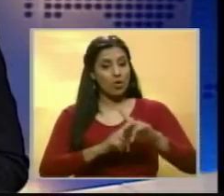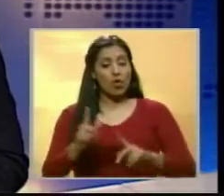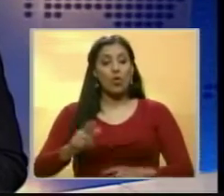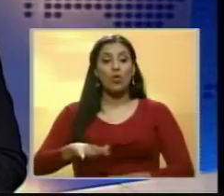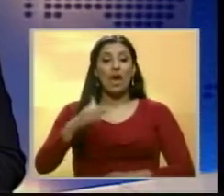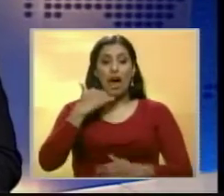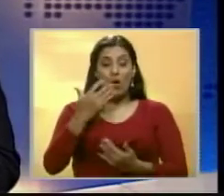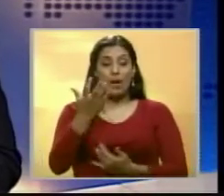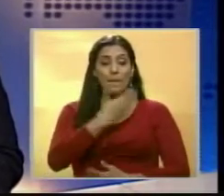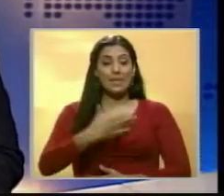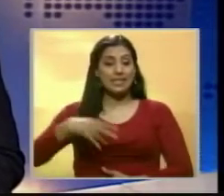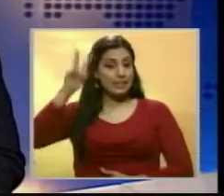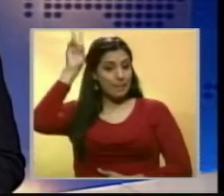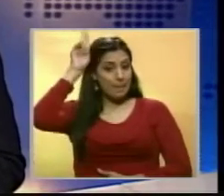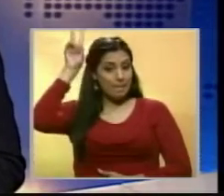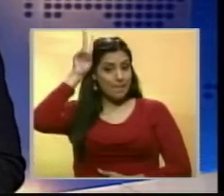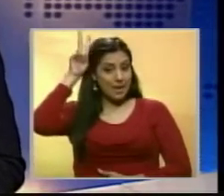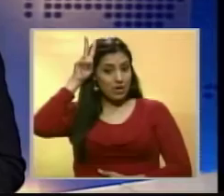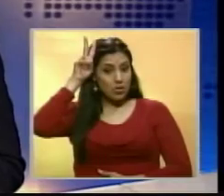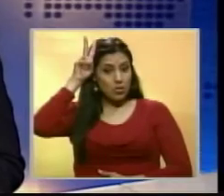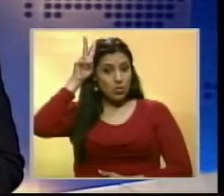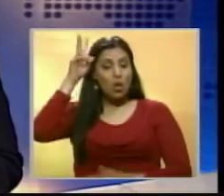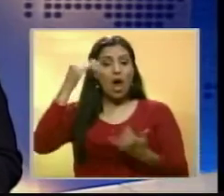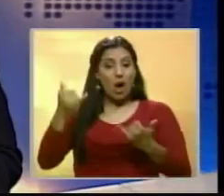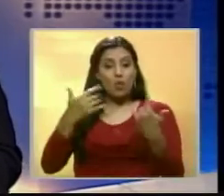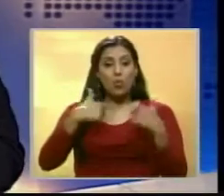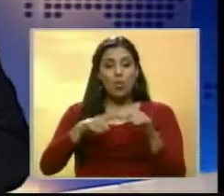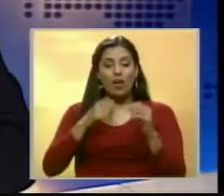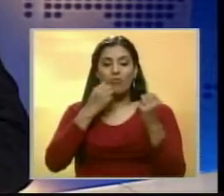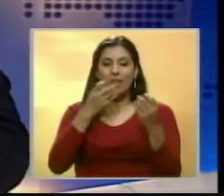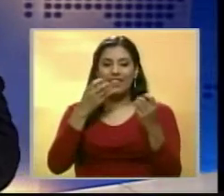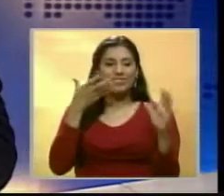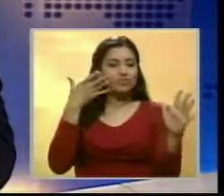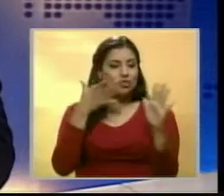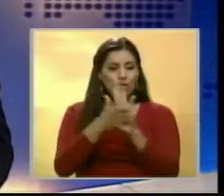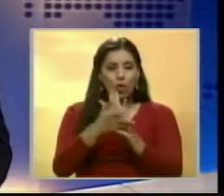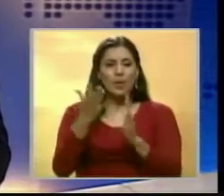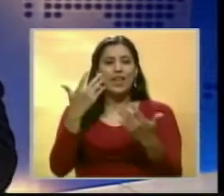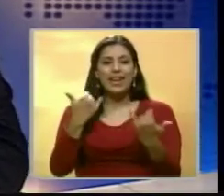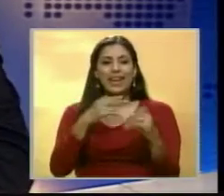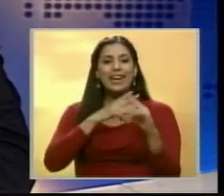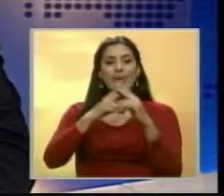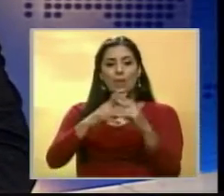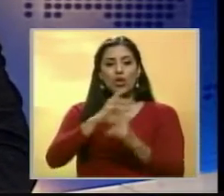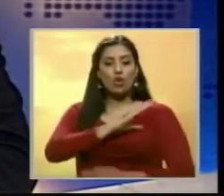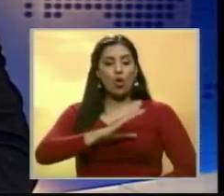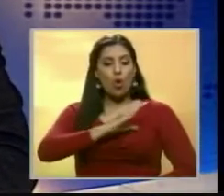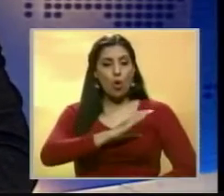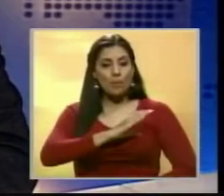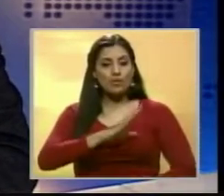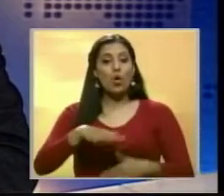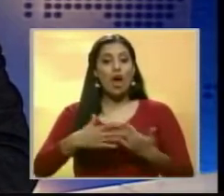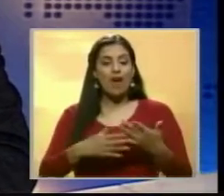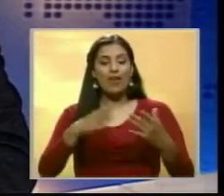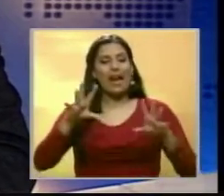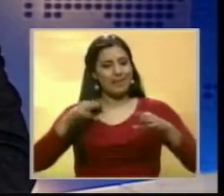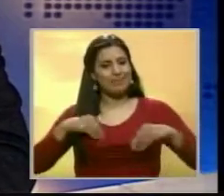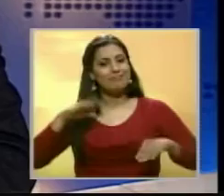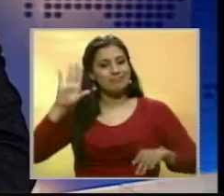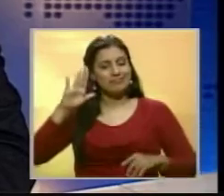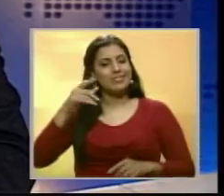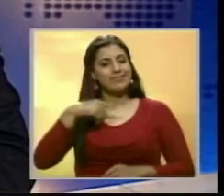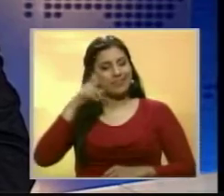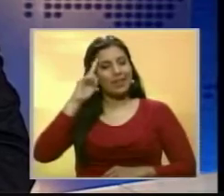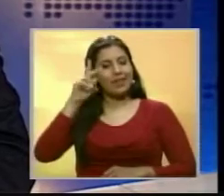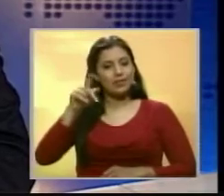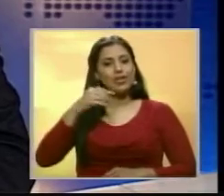virtual presidente de Perú, Pedro Pablo Kuczynski, ofreció sus primeras declaraciones tras los resultados de los comicios, los cuales reconoció con